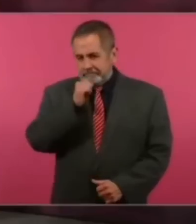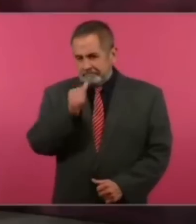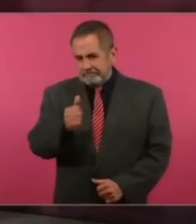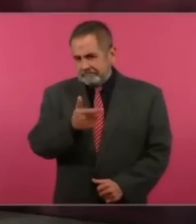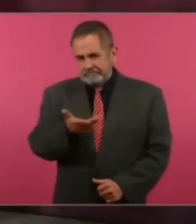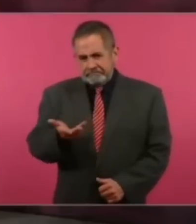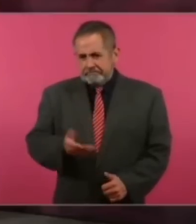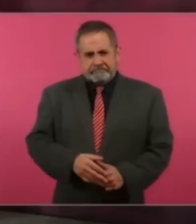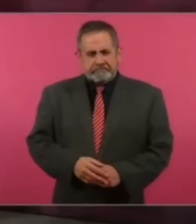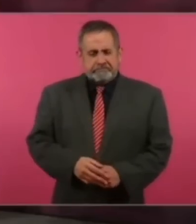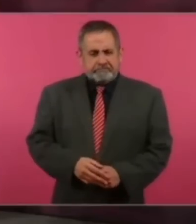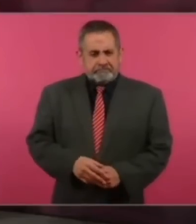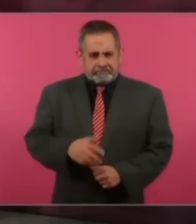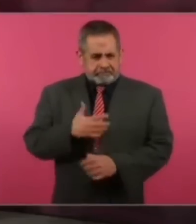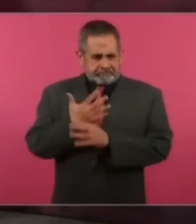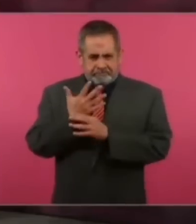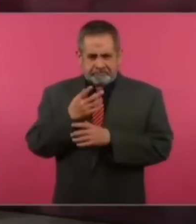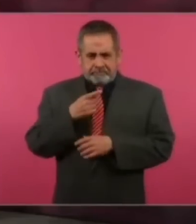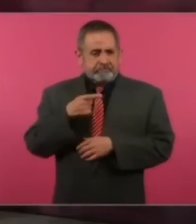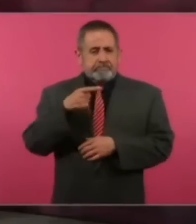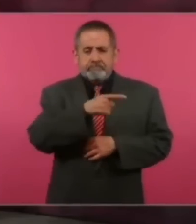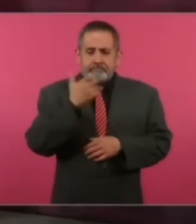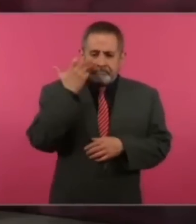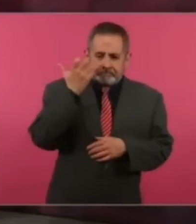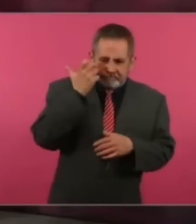Nada, lo interpretaron.